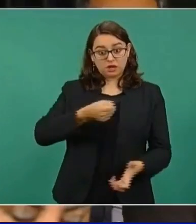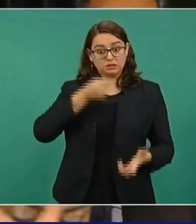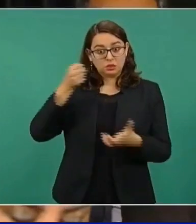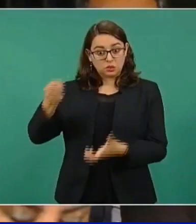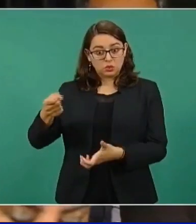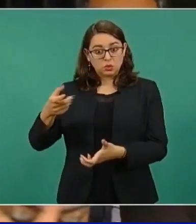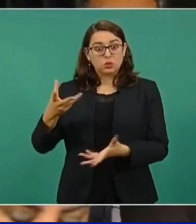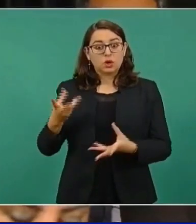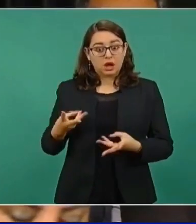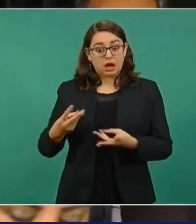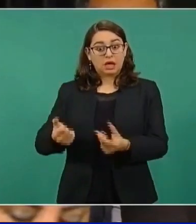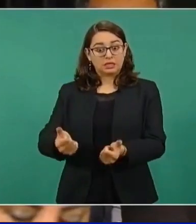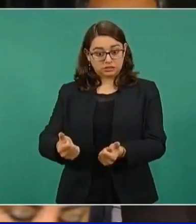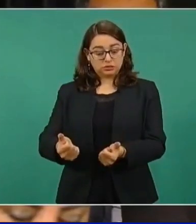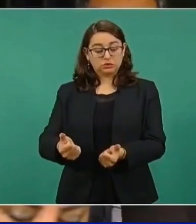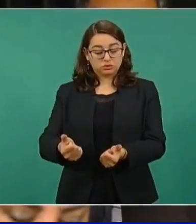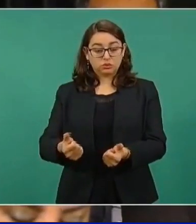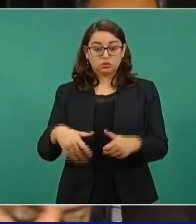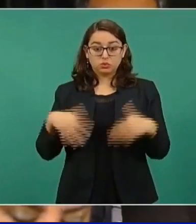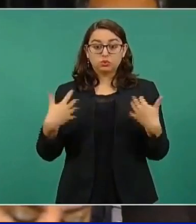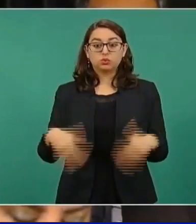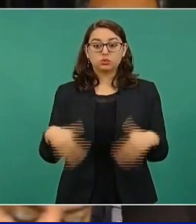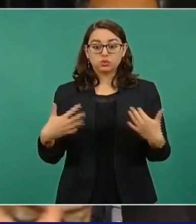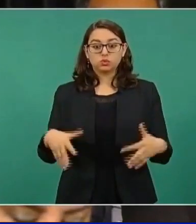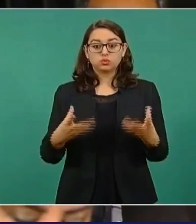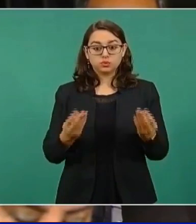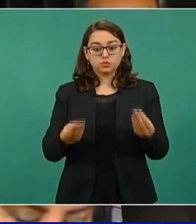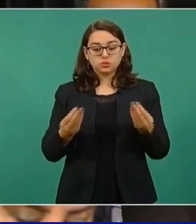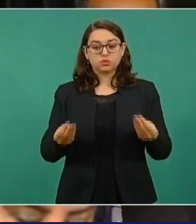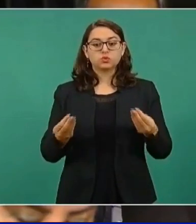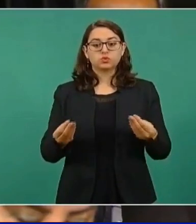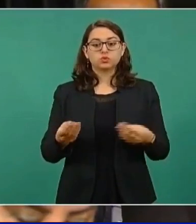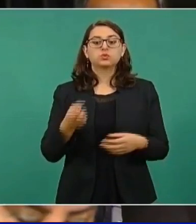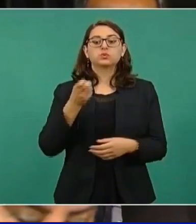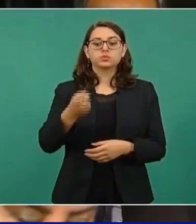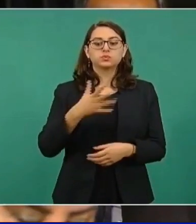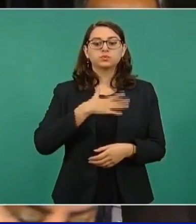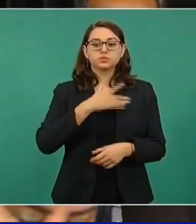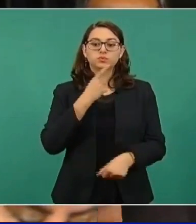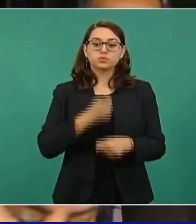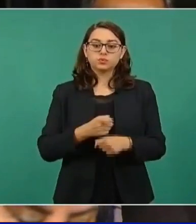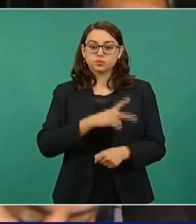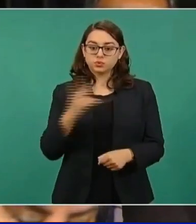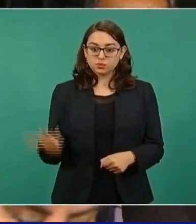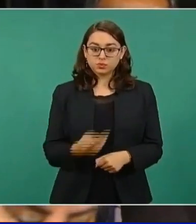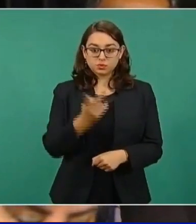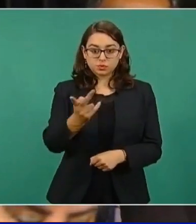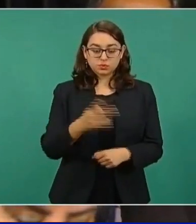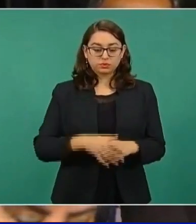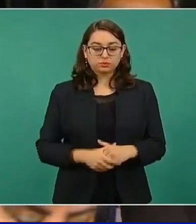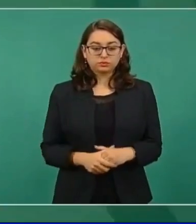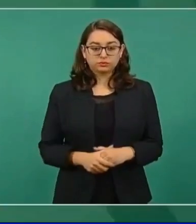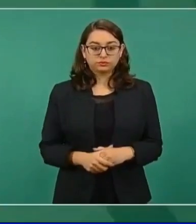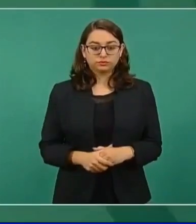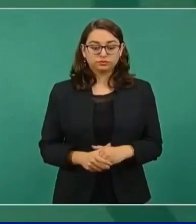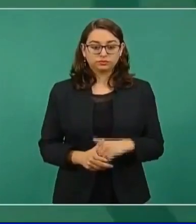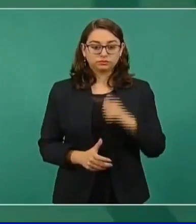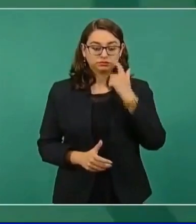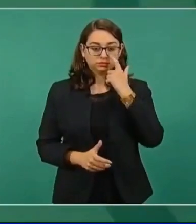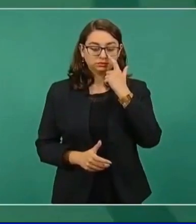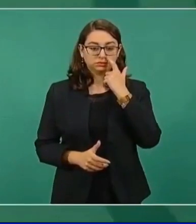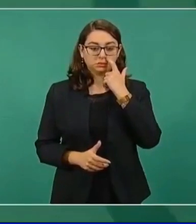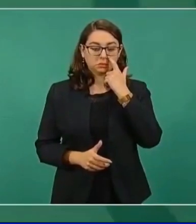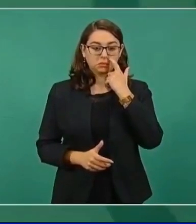bastante, es una cantidad fuerte. Entonces esa sería mi primera pregunta. Sí,